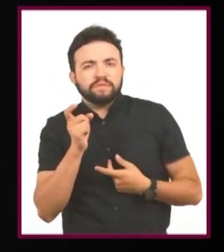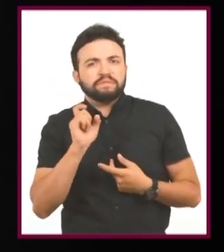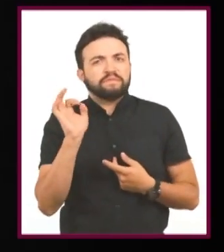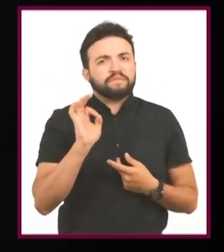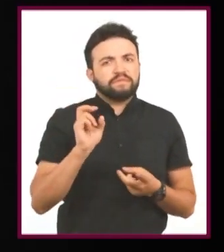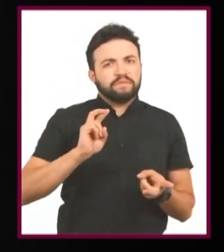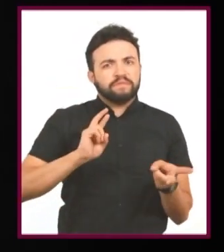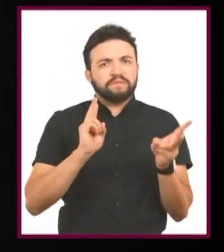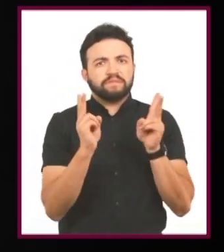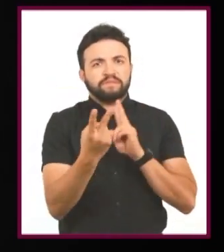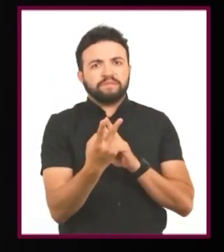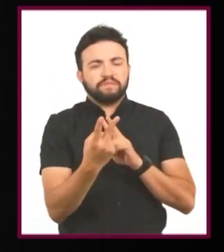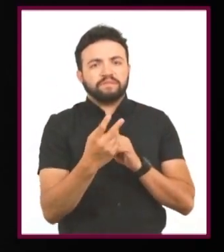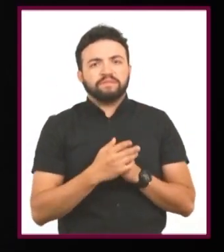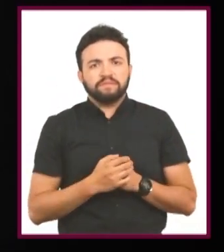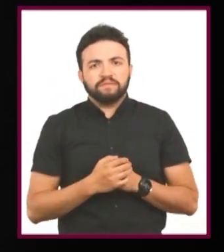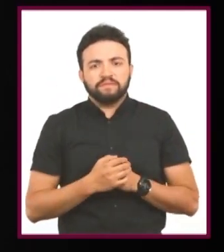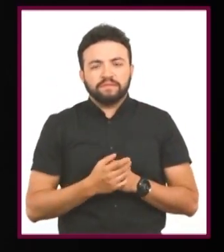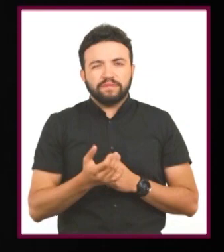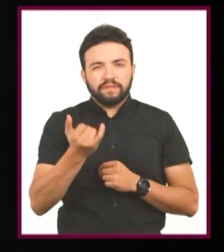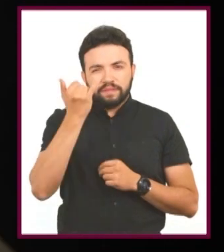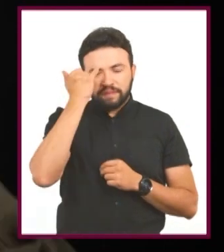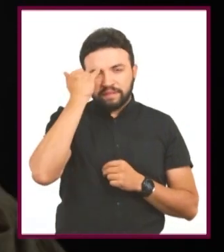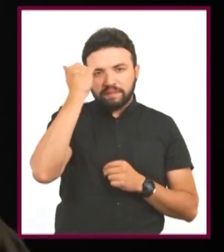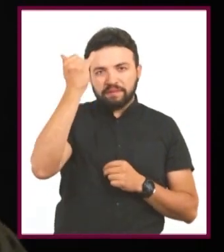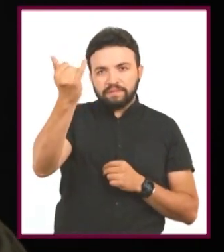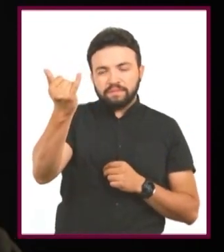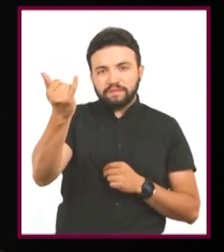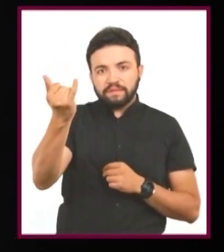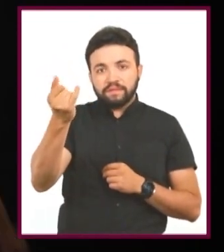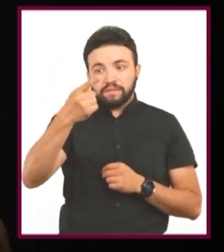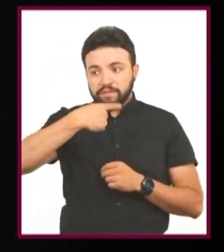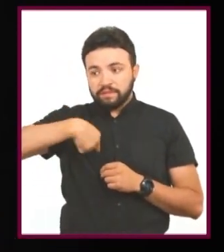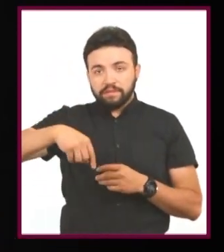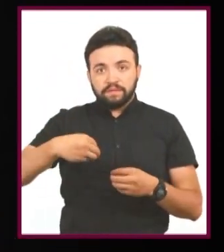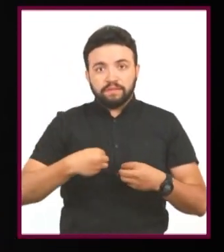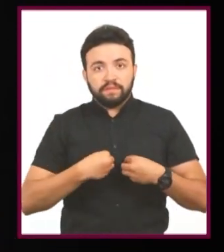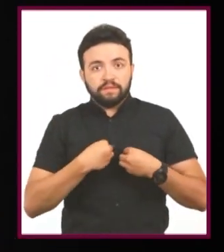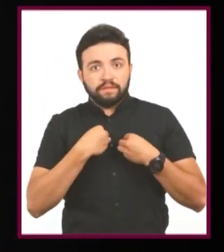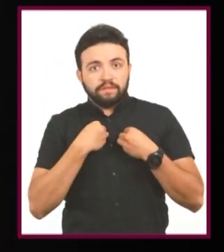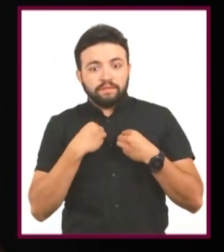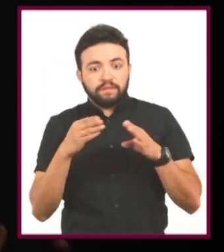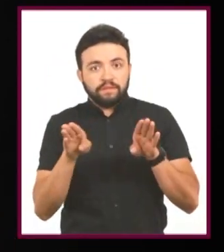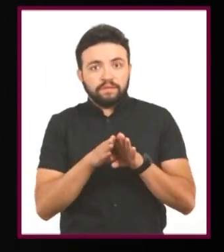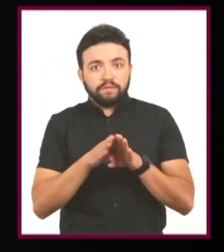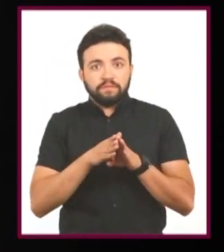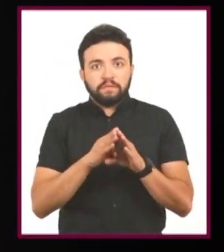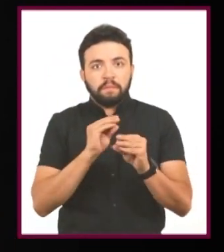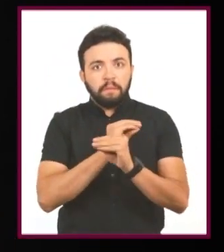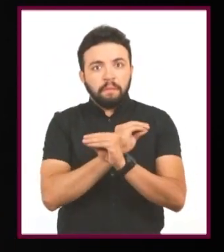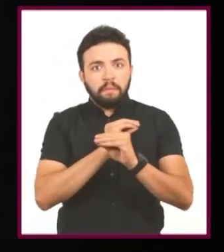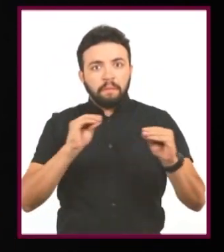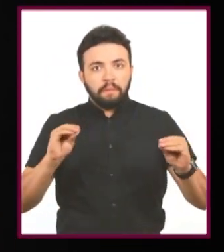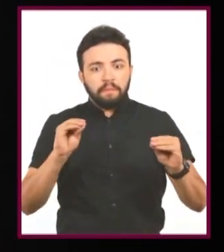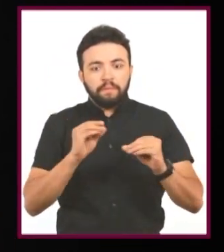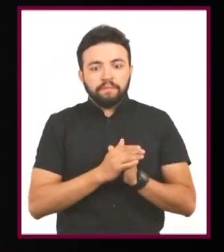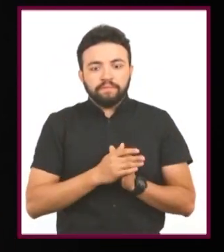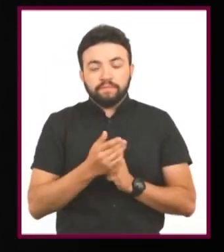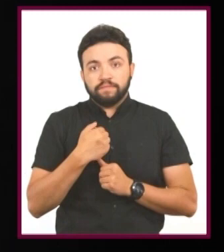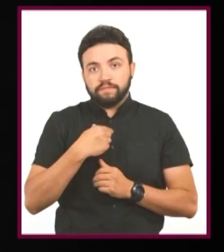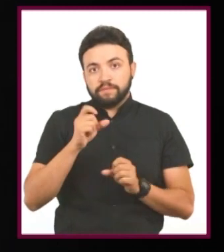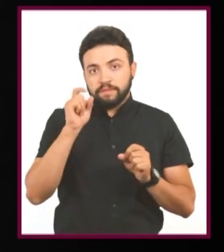sería si fuera al revés? ¿Sí? ¿Se imaginan que toda nuestra vida fuera en silencio? Pues así hay muchas personas y yo